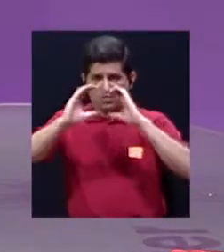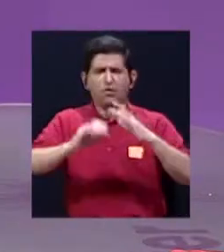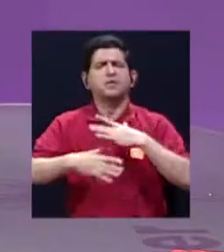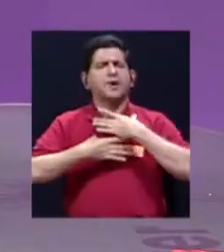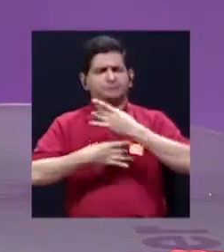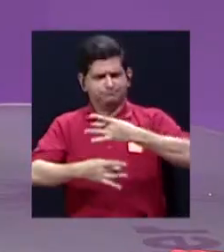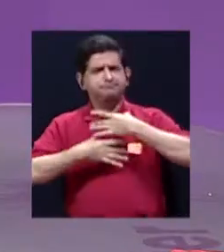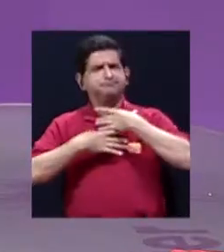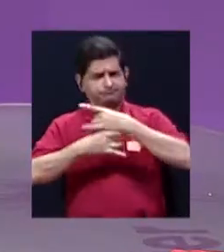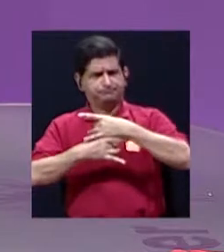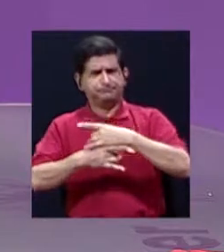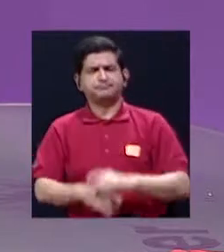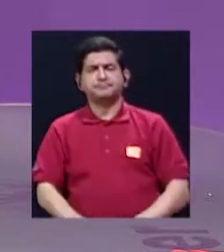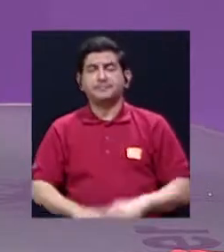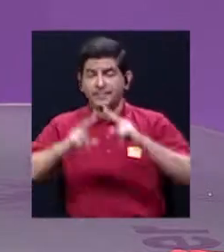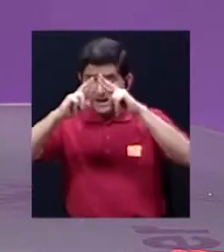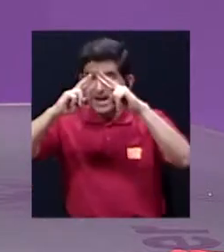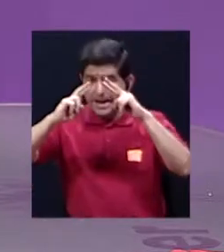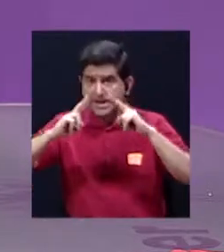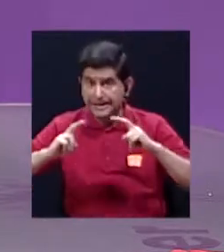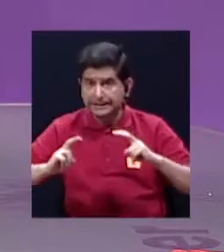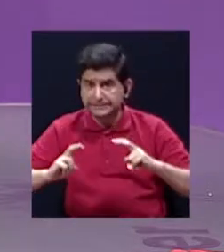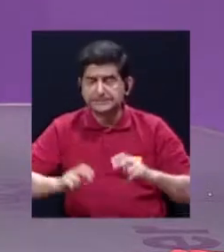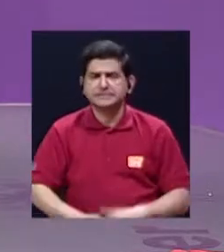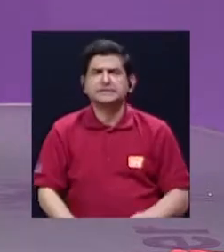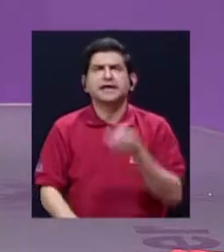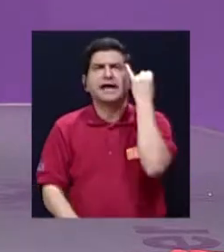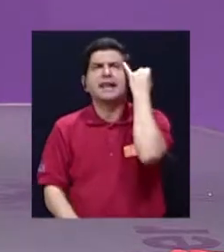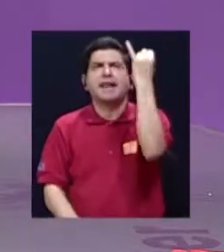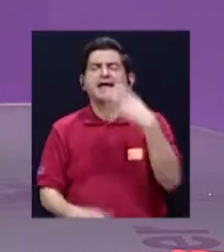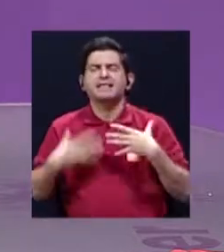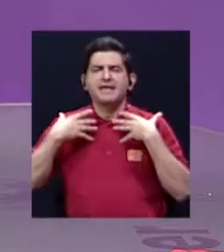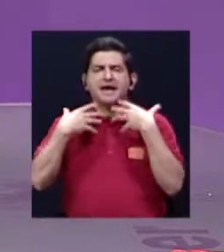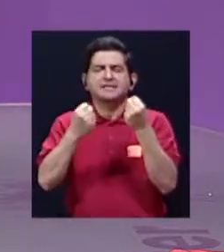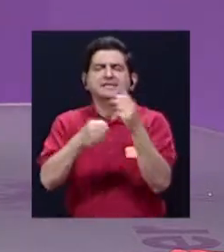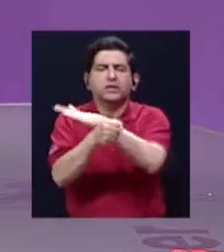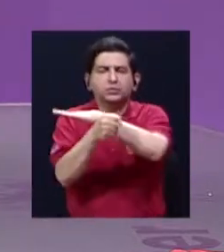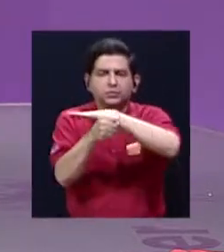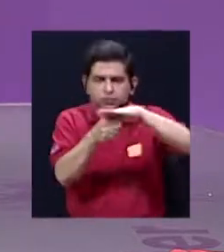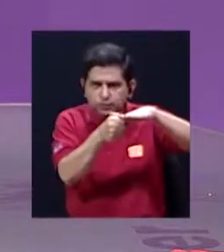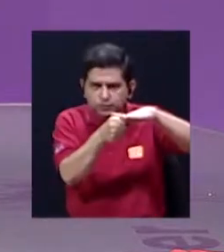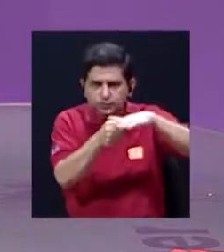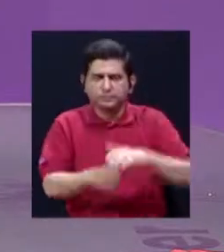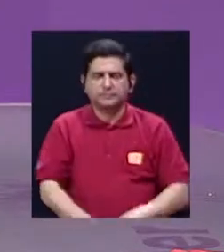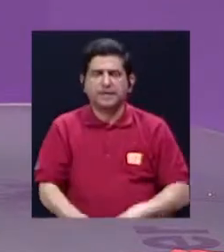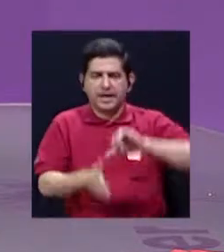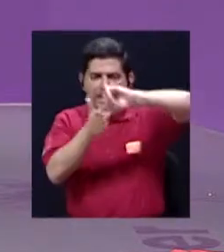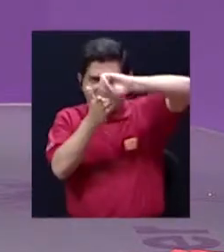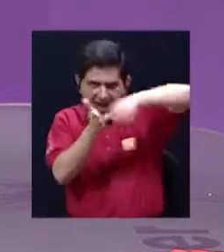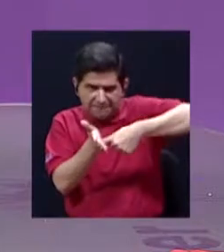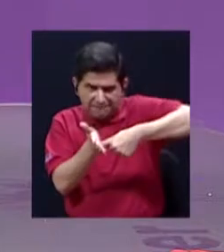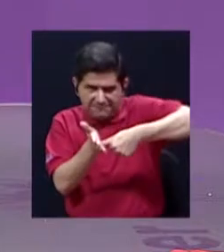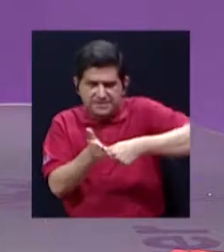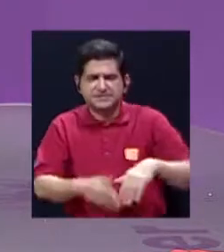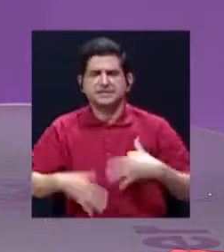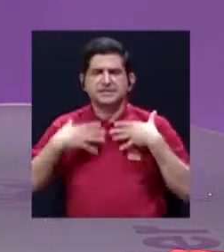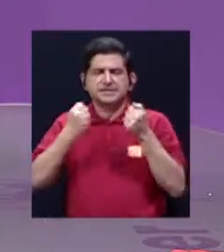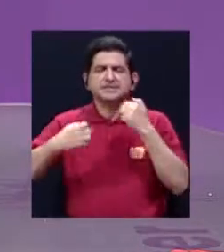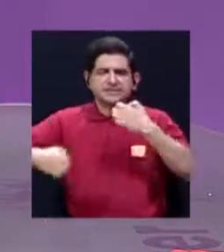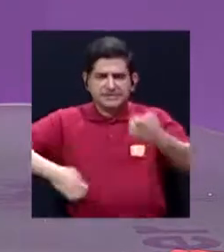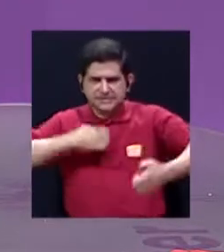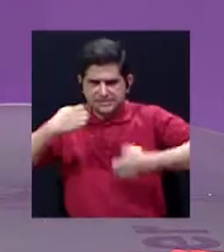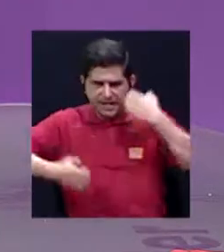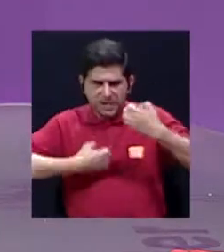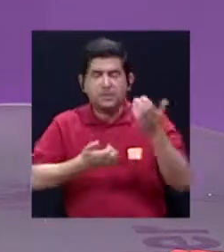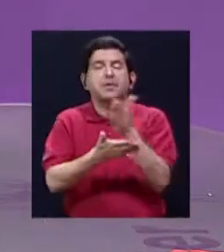muy interesante porque considera el concepto de salud integral y recalca que la salud emocional